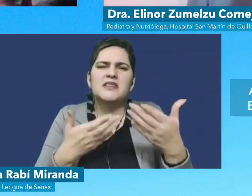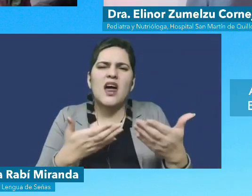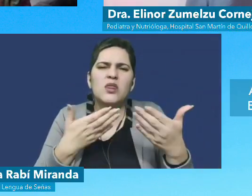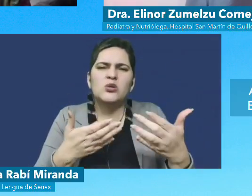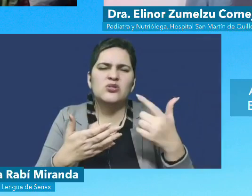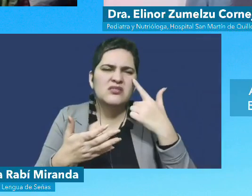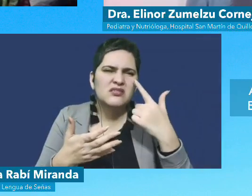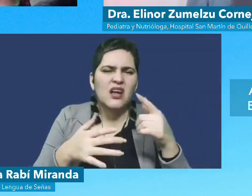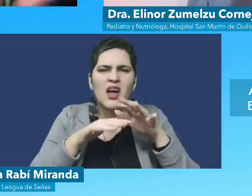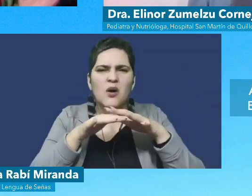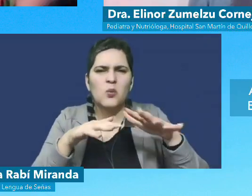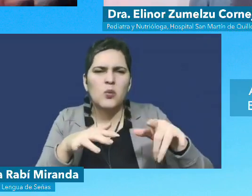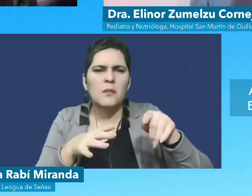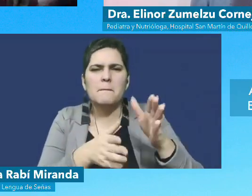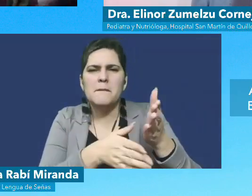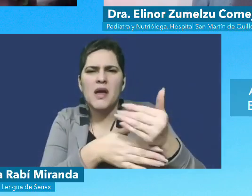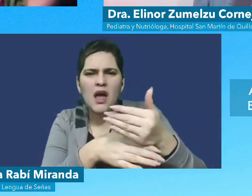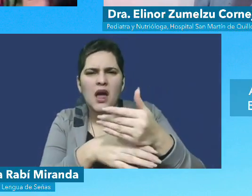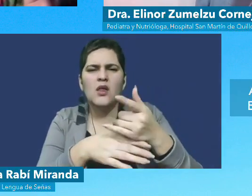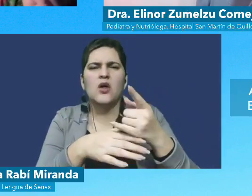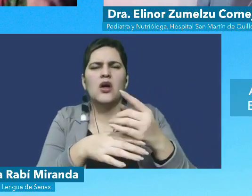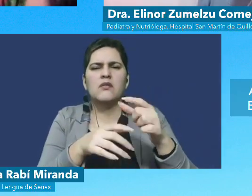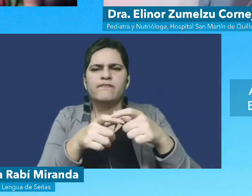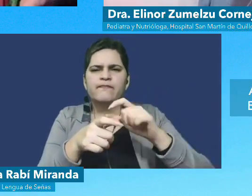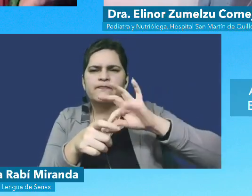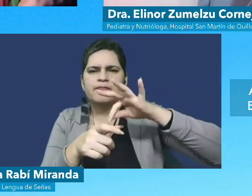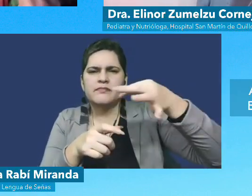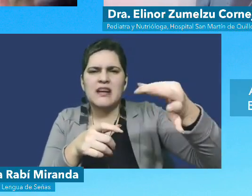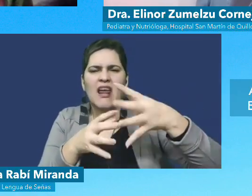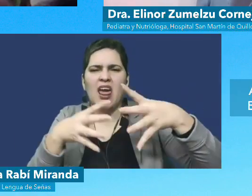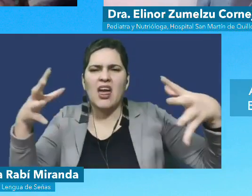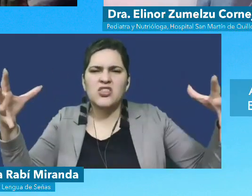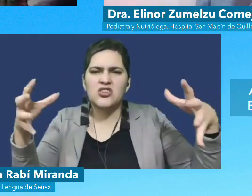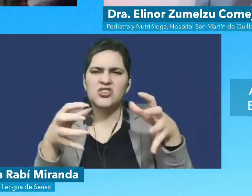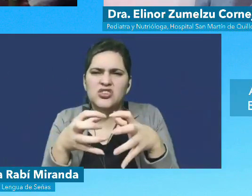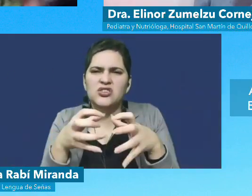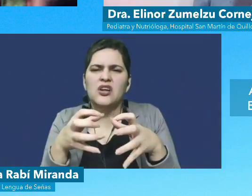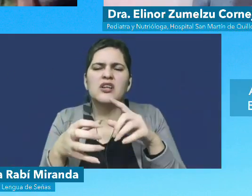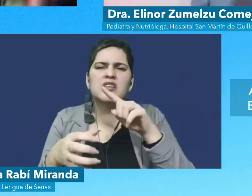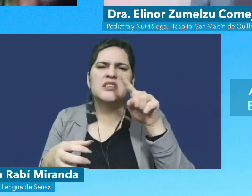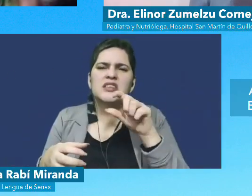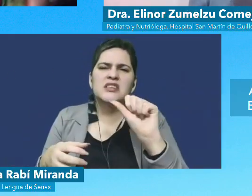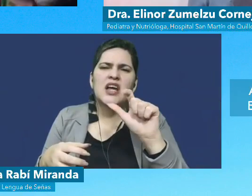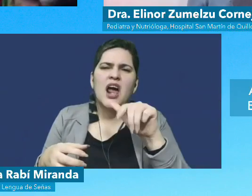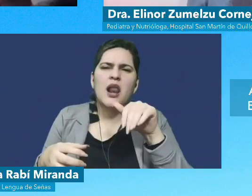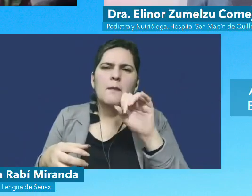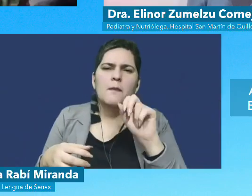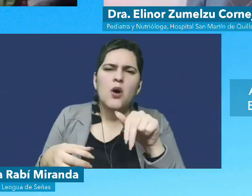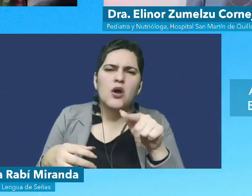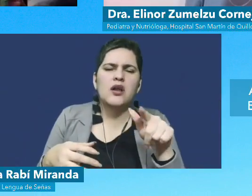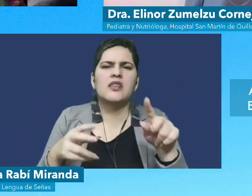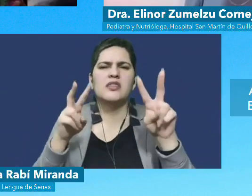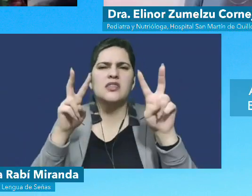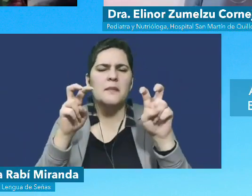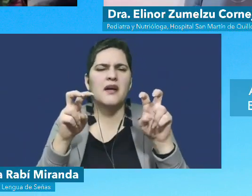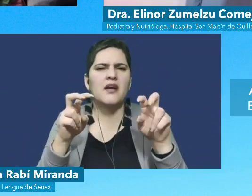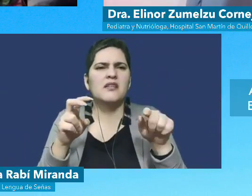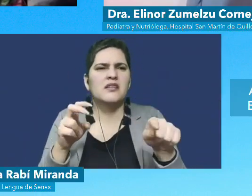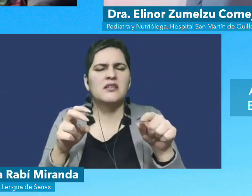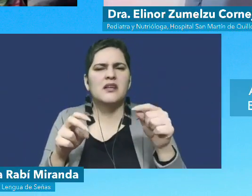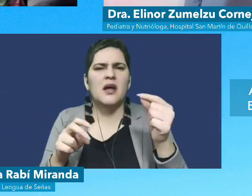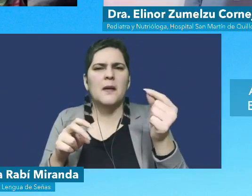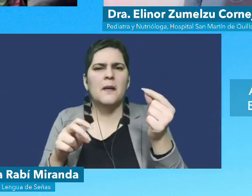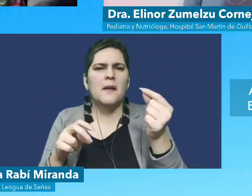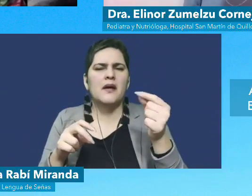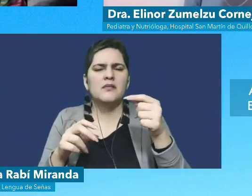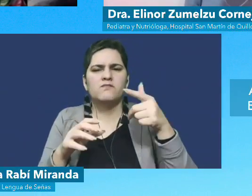al consumo de pescados, el atún, el pescado grande, el pescado chico. ¿Qué pasa con los salmones, doctora? Preguntaban. Por esto esta cosa de la cantidad de antibióticos que le inyectan a los pobres